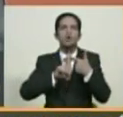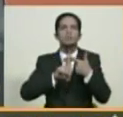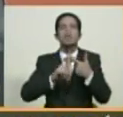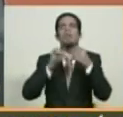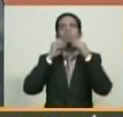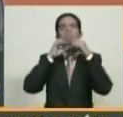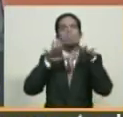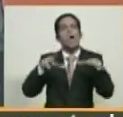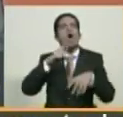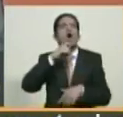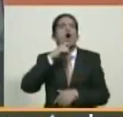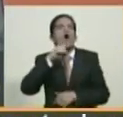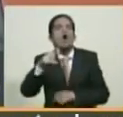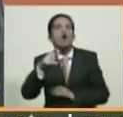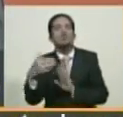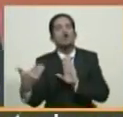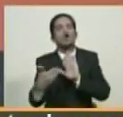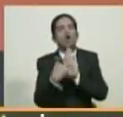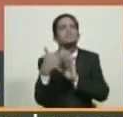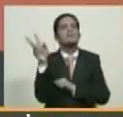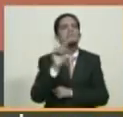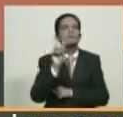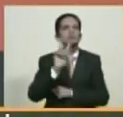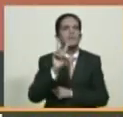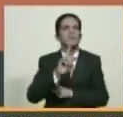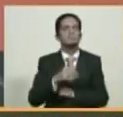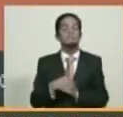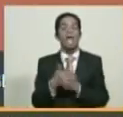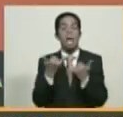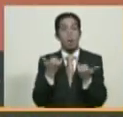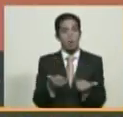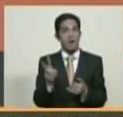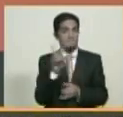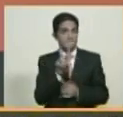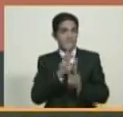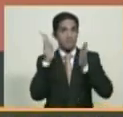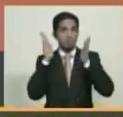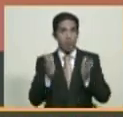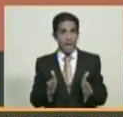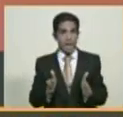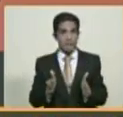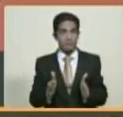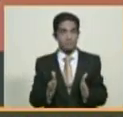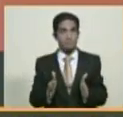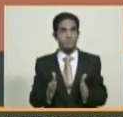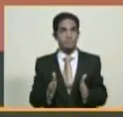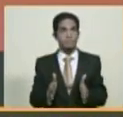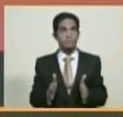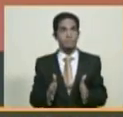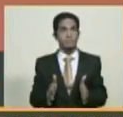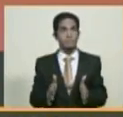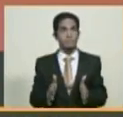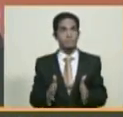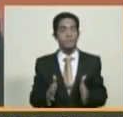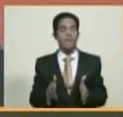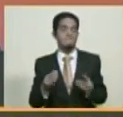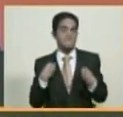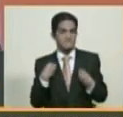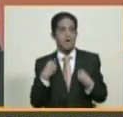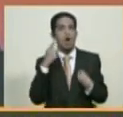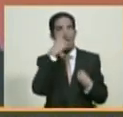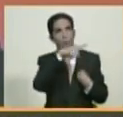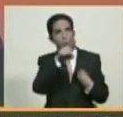xenofobia y odio. Porque ahora somos los venezolanos, y especialmente las venezolanas y venezolanos residentes en el